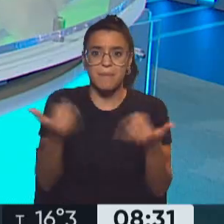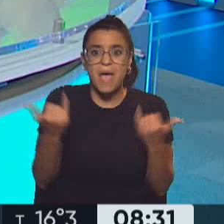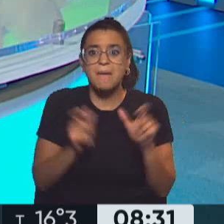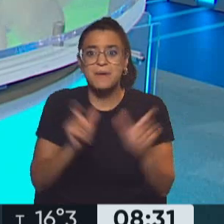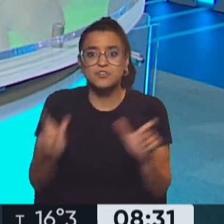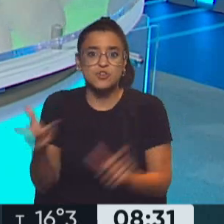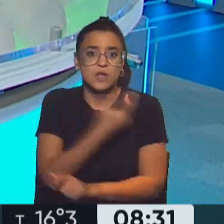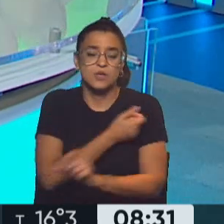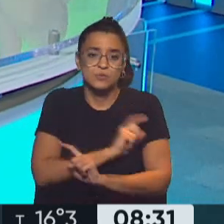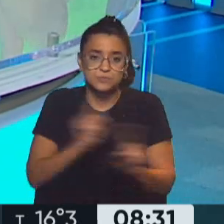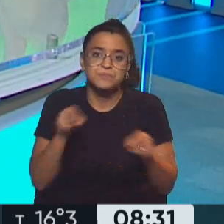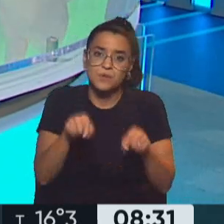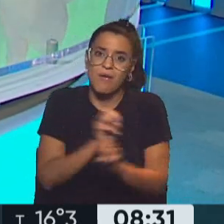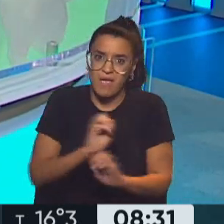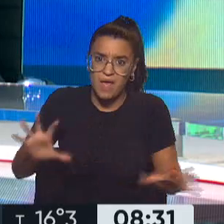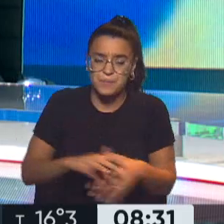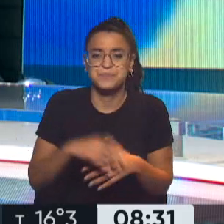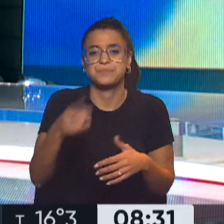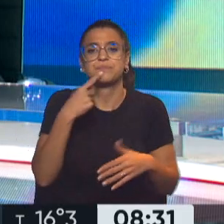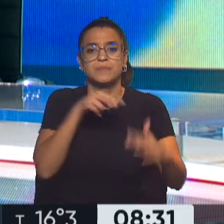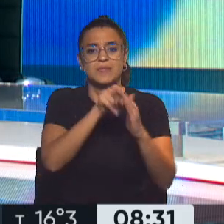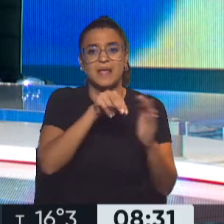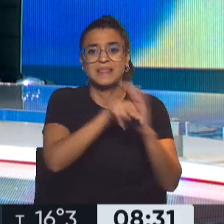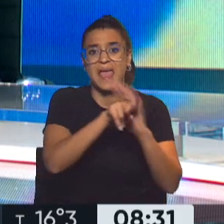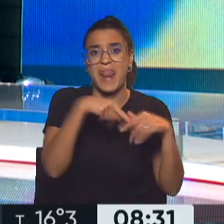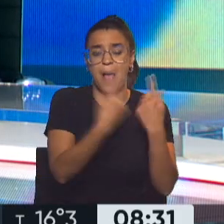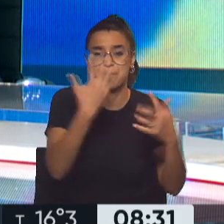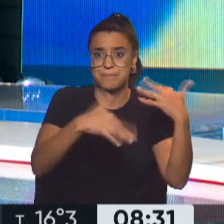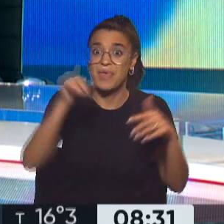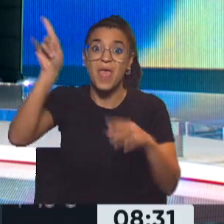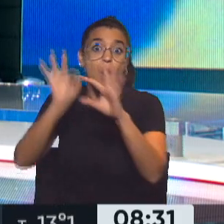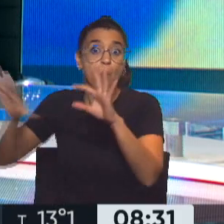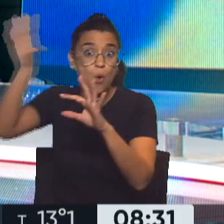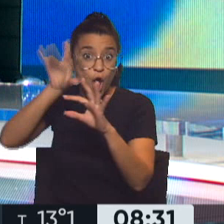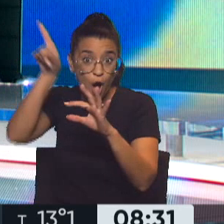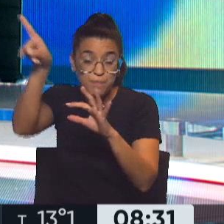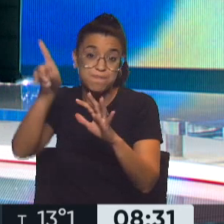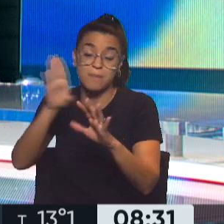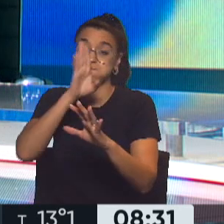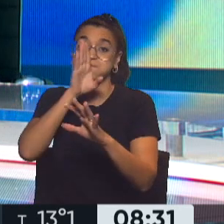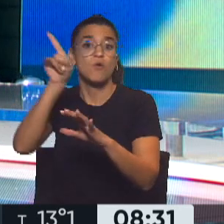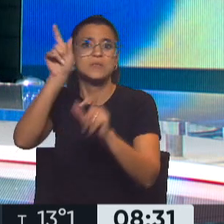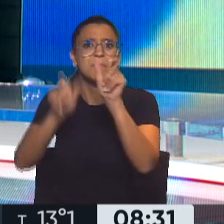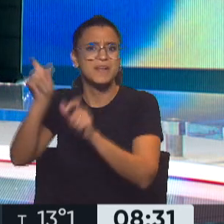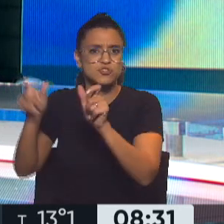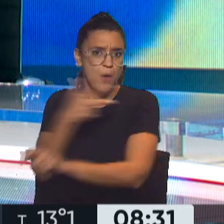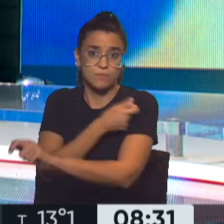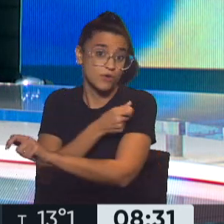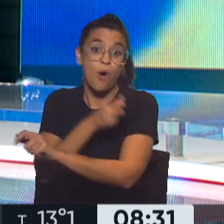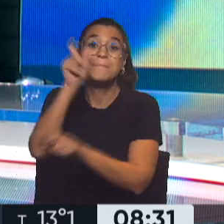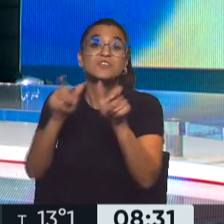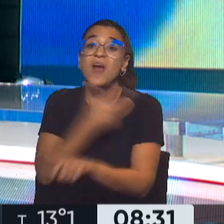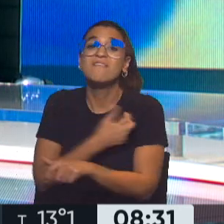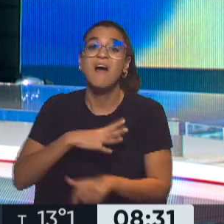vacunados, entonces eso es gravísimo. Las terapias intensivas que están llenas en Europa, afortunadamente no son de personas vacunadas, son de personas